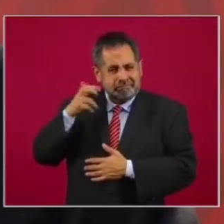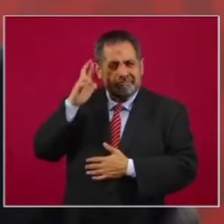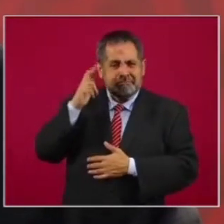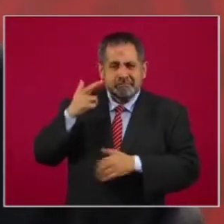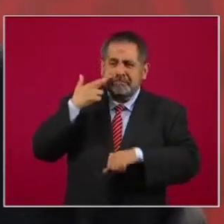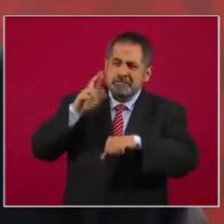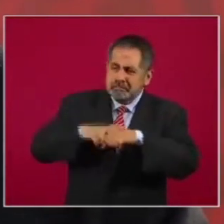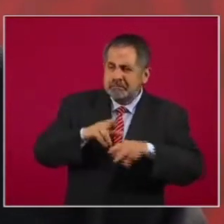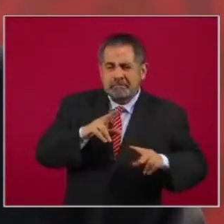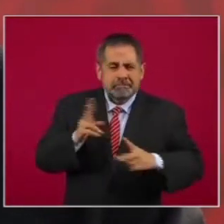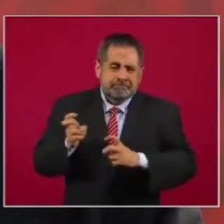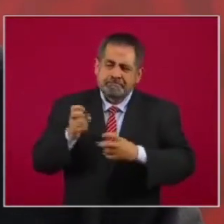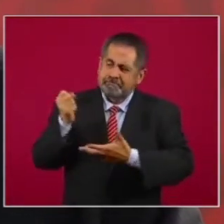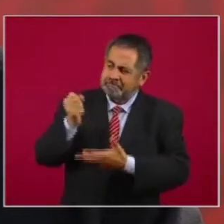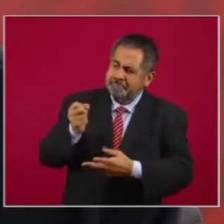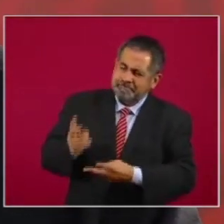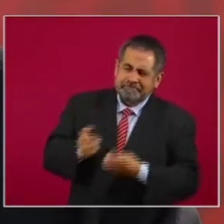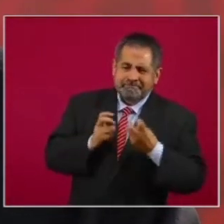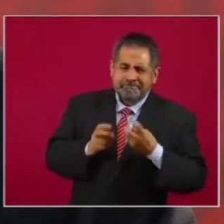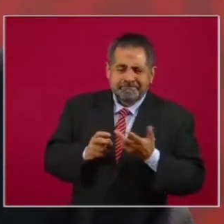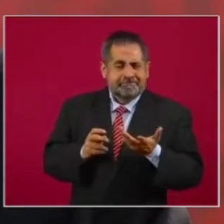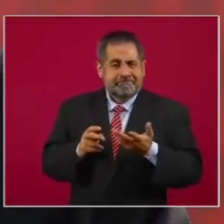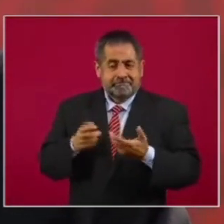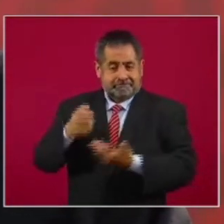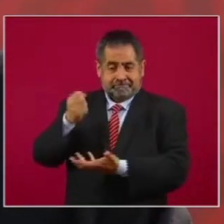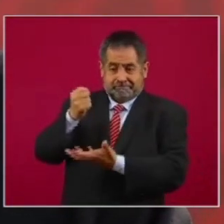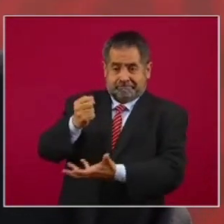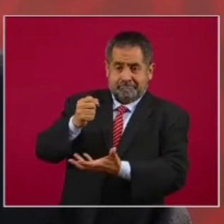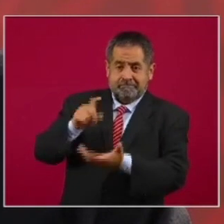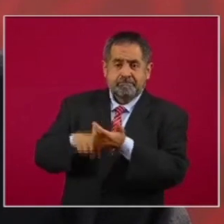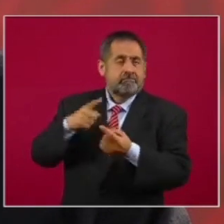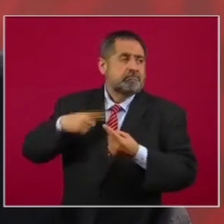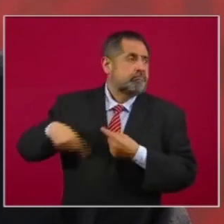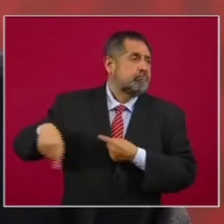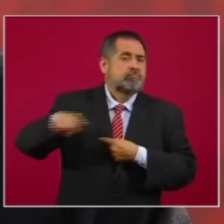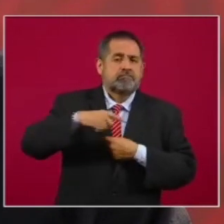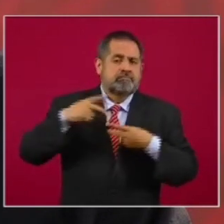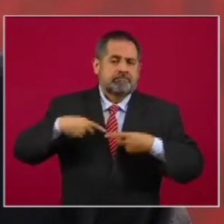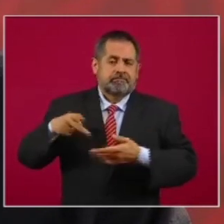robándose el presupuesto, que es dinero del pueblo.